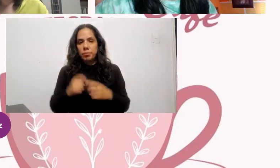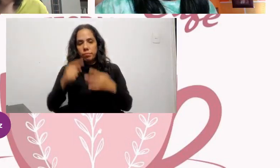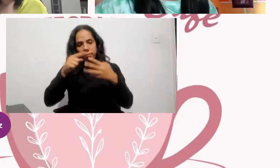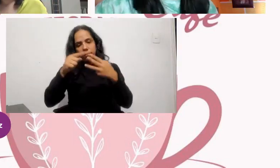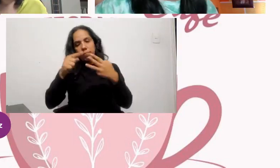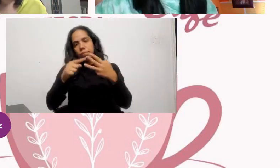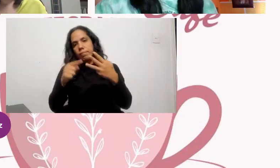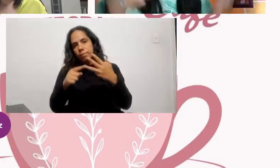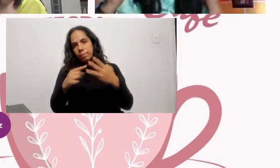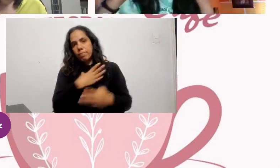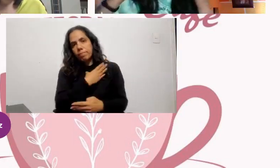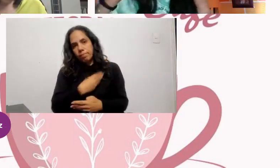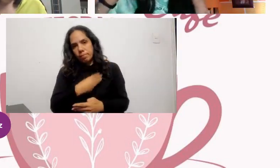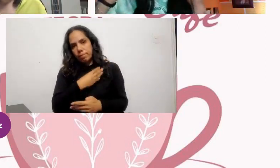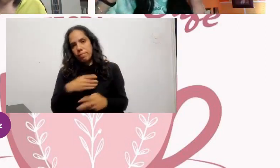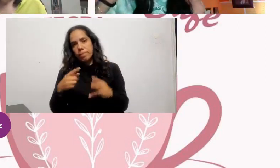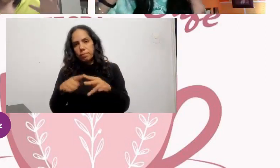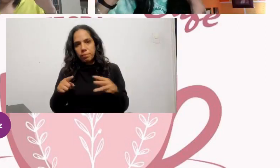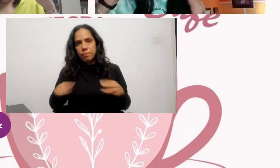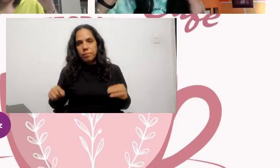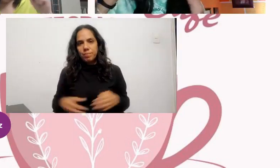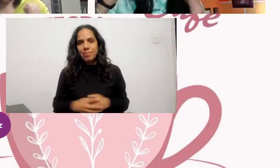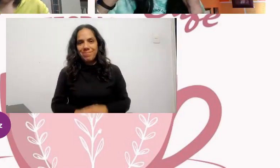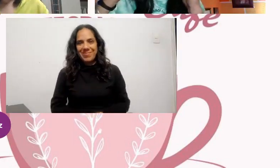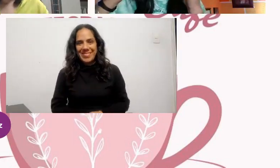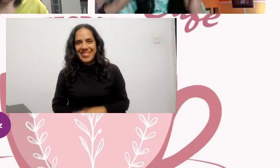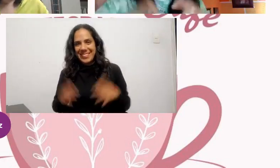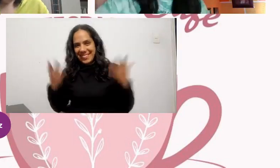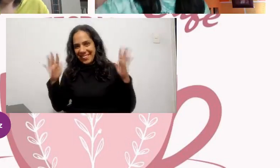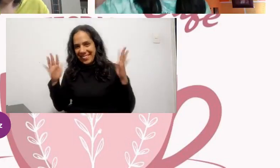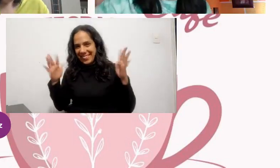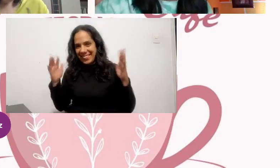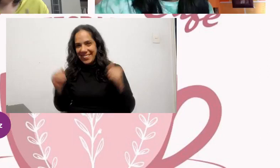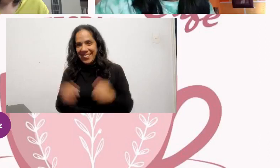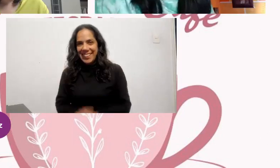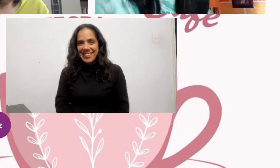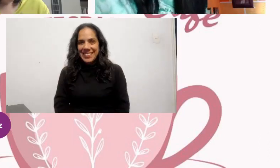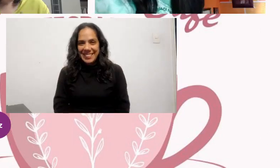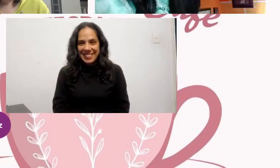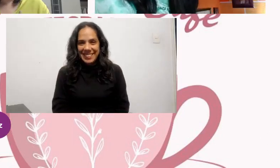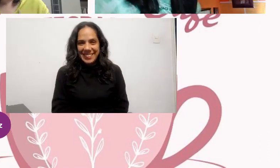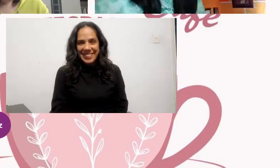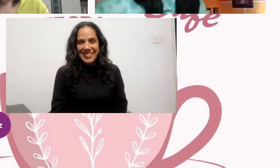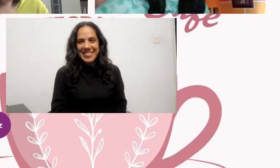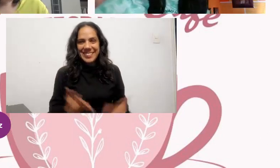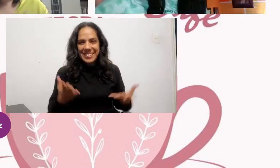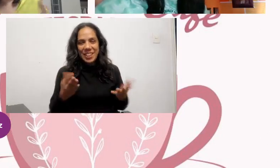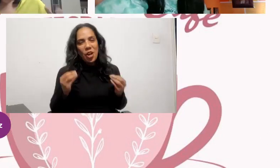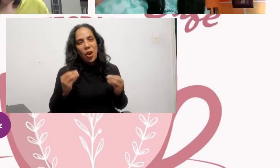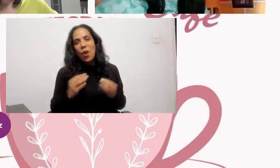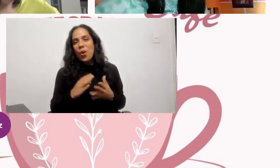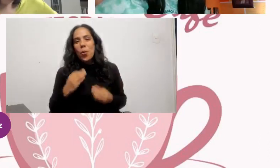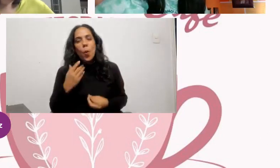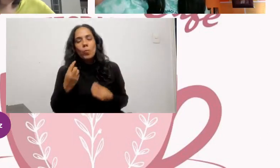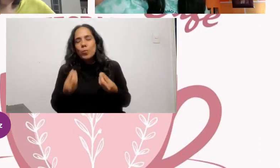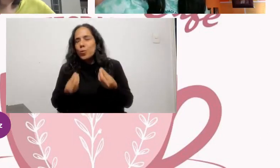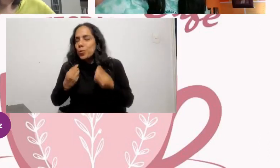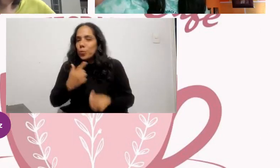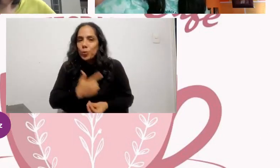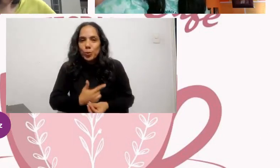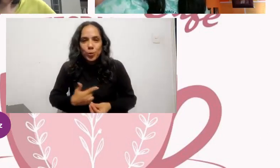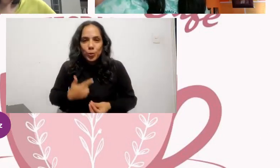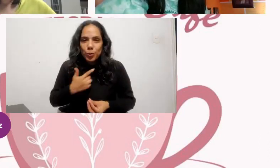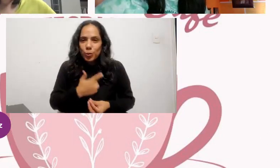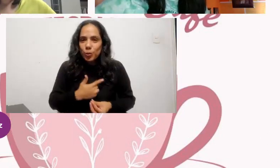hija. Entonces, bueno, esperemos que la audiencia que nos acompañó el día de hoy nos